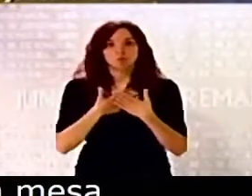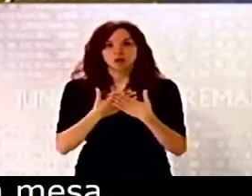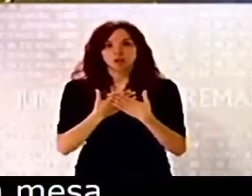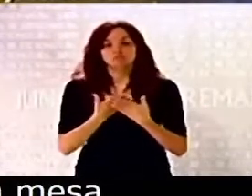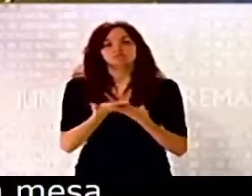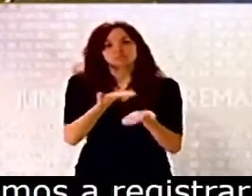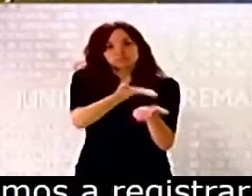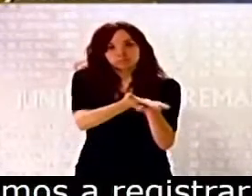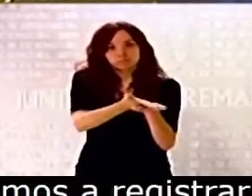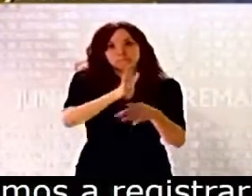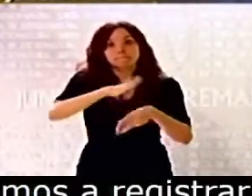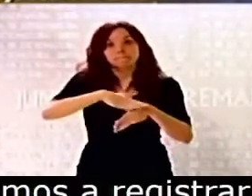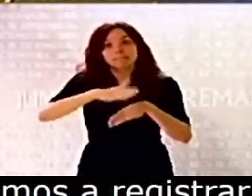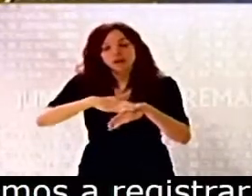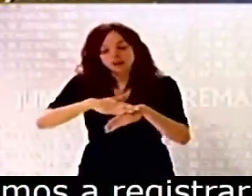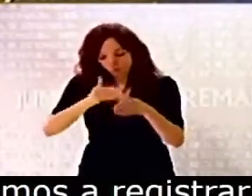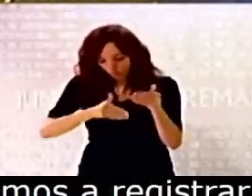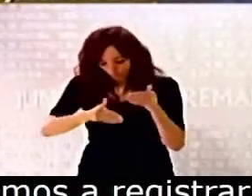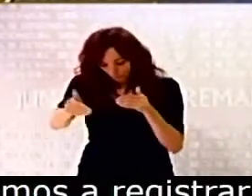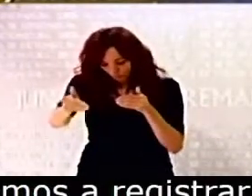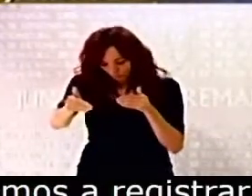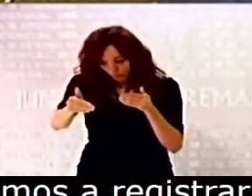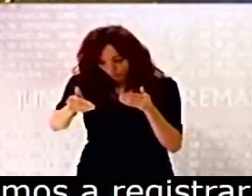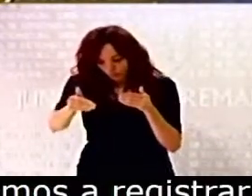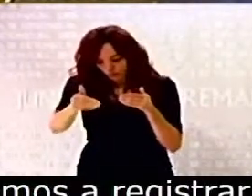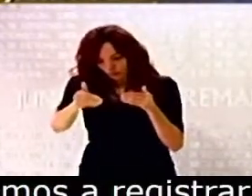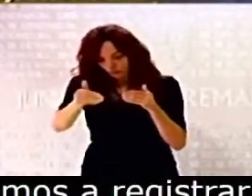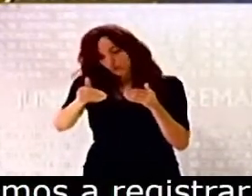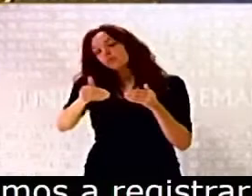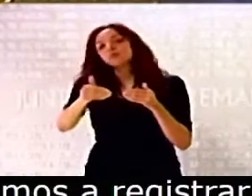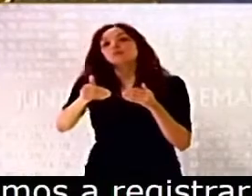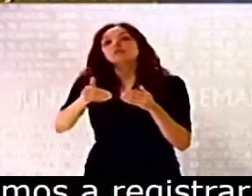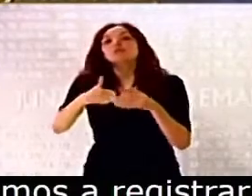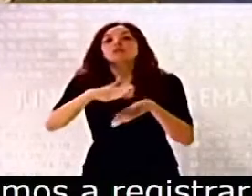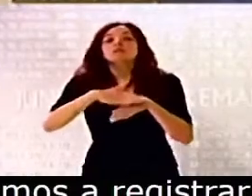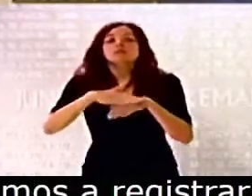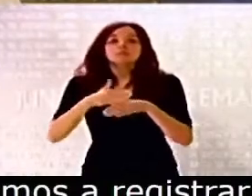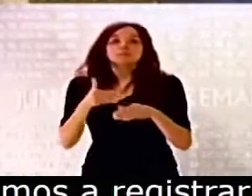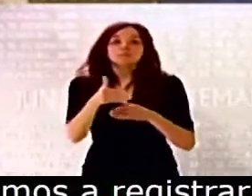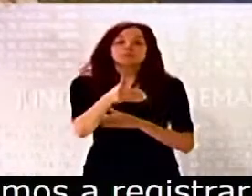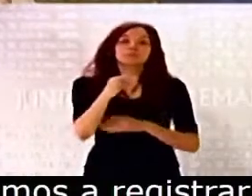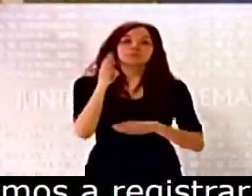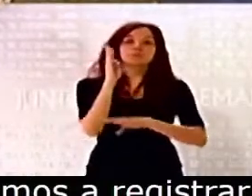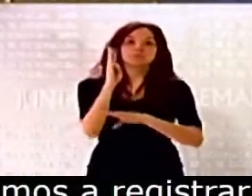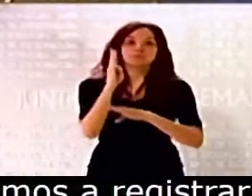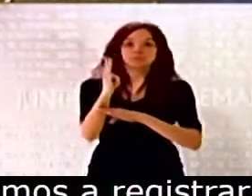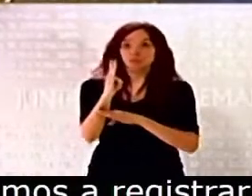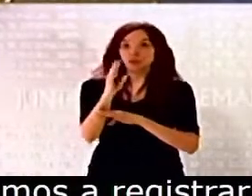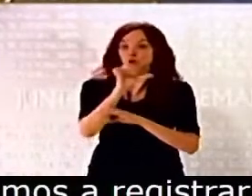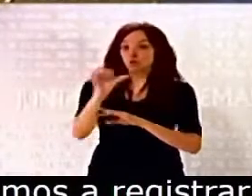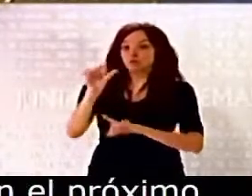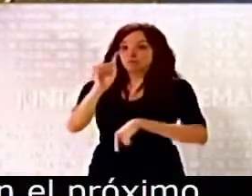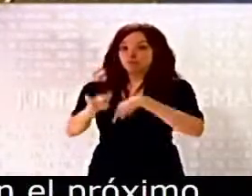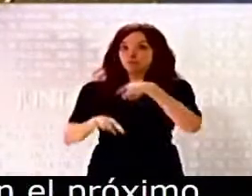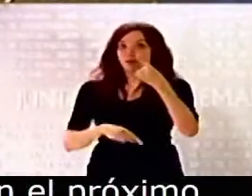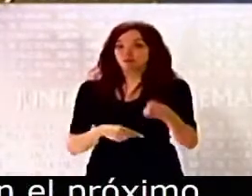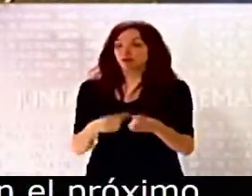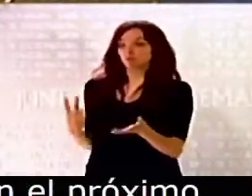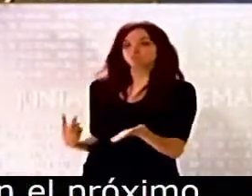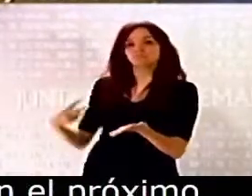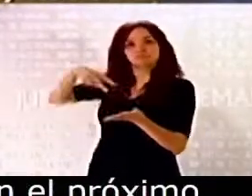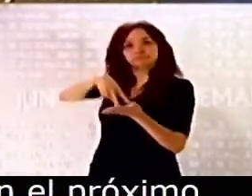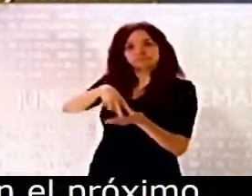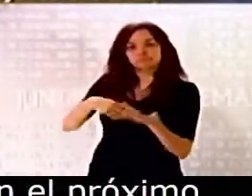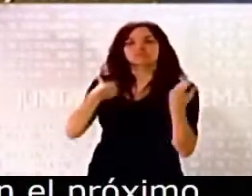del Gobierno para la comparecencia en el próximo pleno, por tanto, en el último pleno del actual periodo de